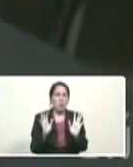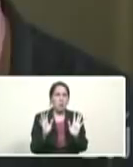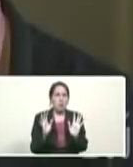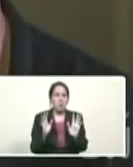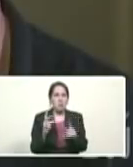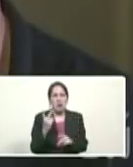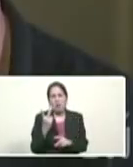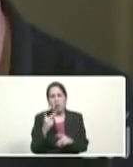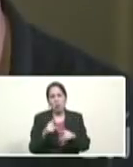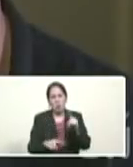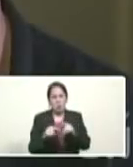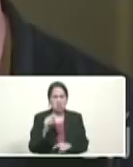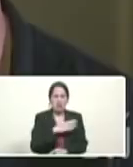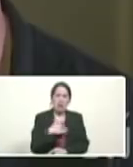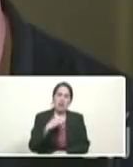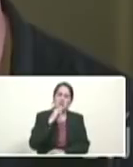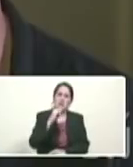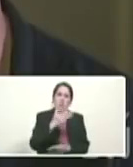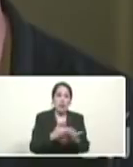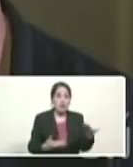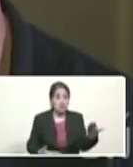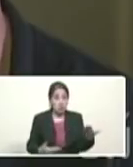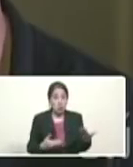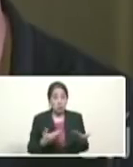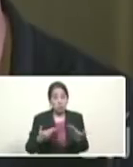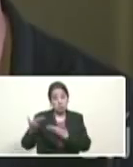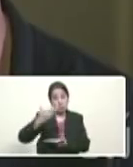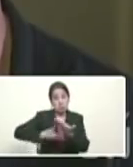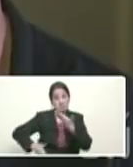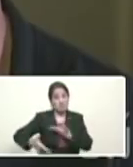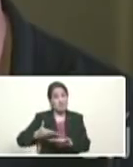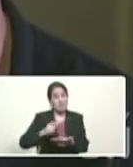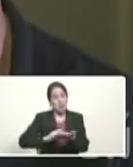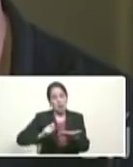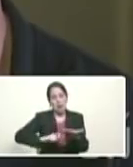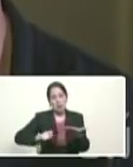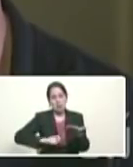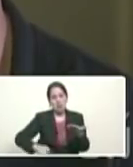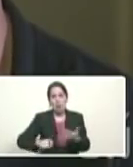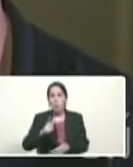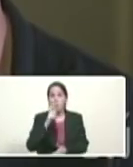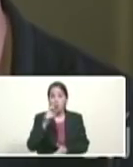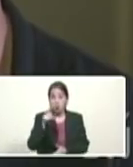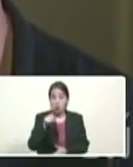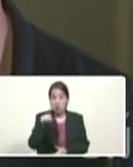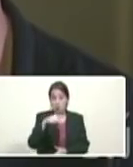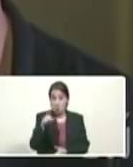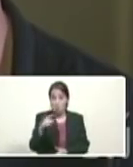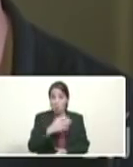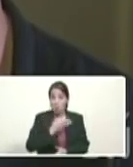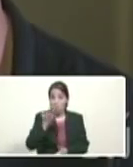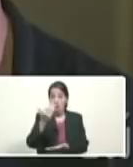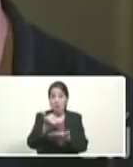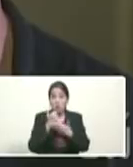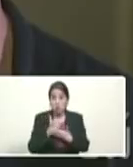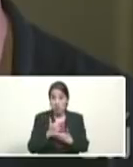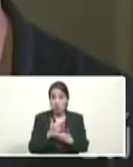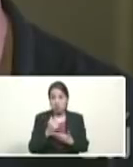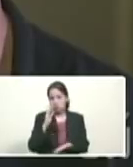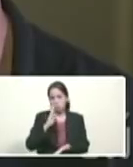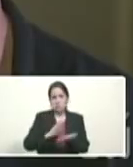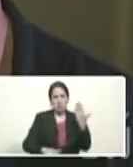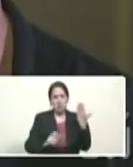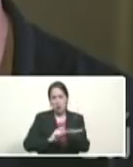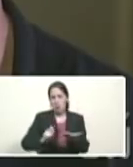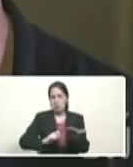cosas querían información y cuando les pedimos cosas a cambio tomaron nota de eso y les preguntaron si podían ayudarnos simplemente si fueron con sus